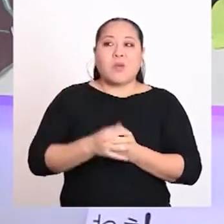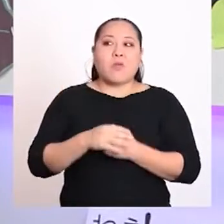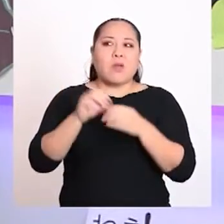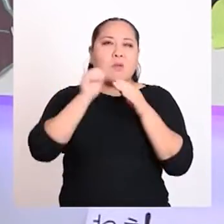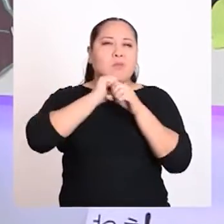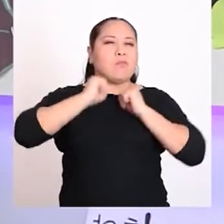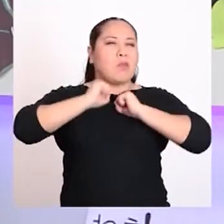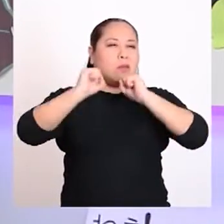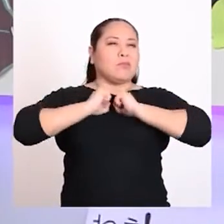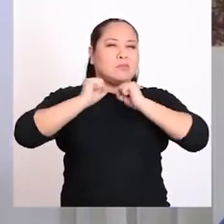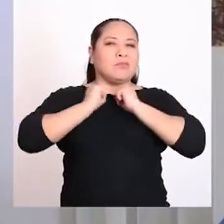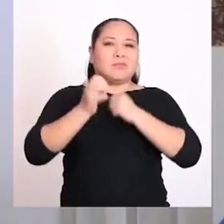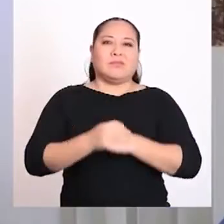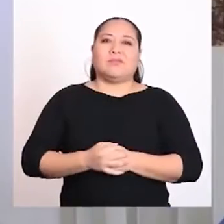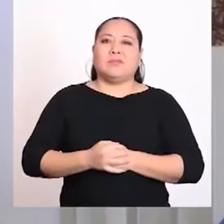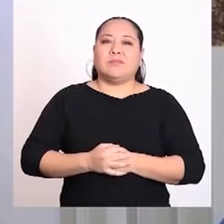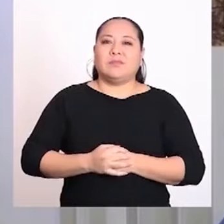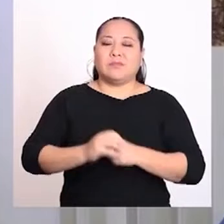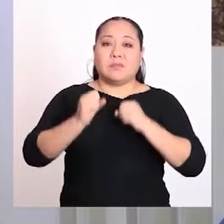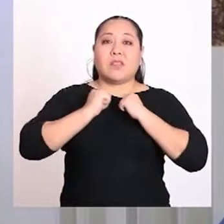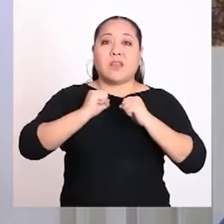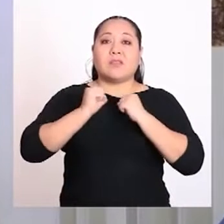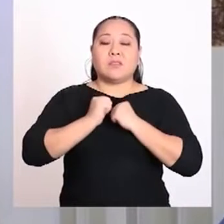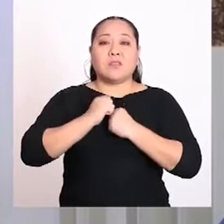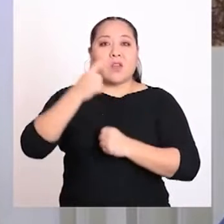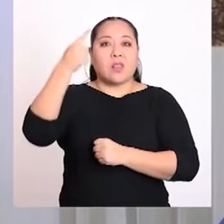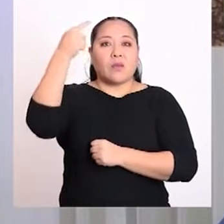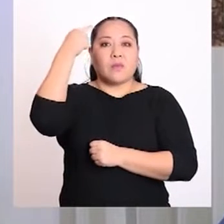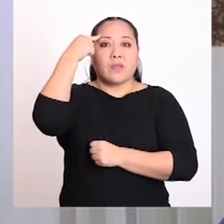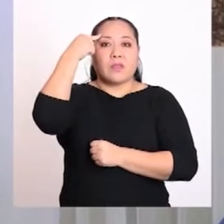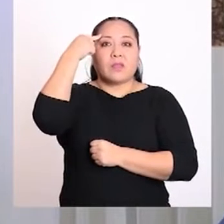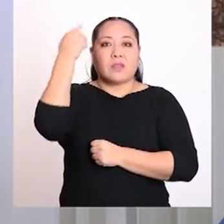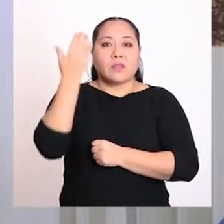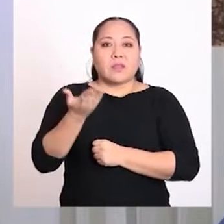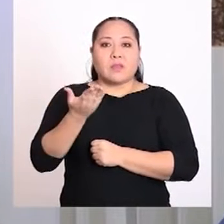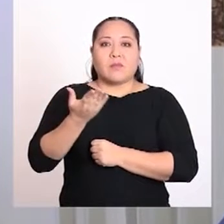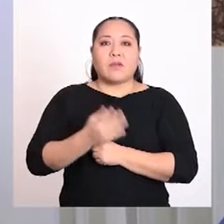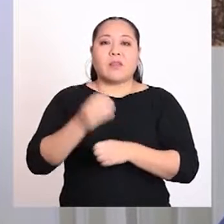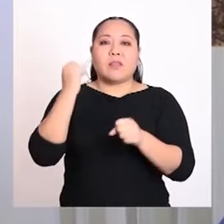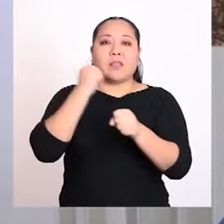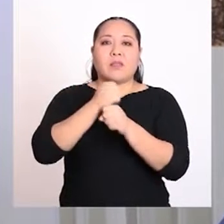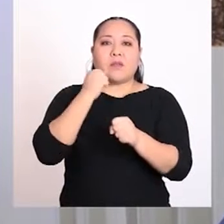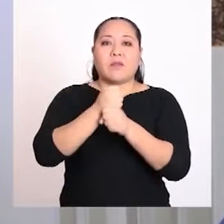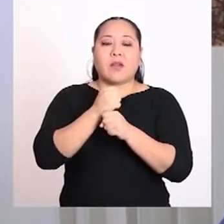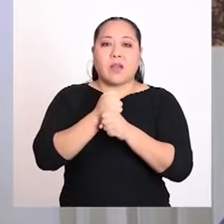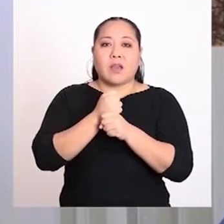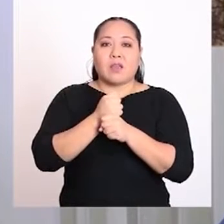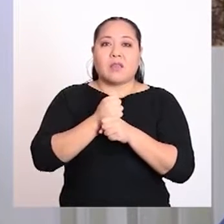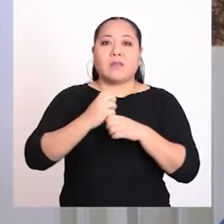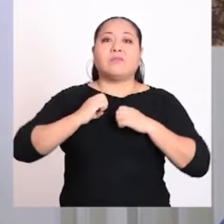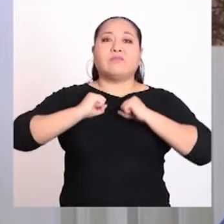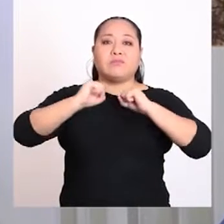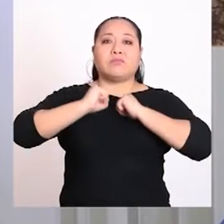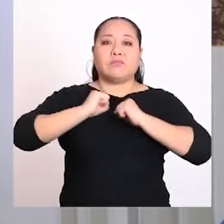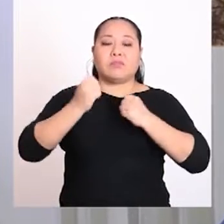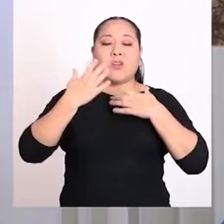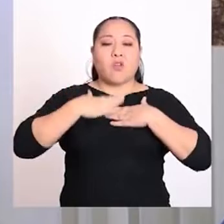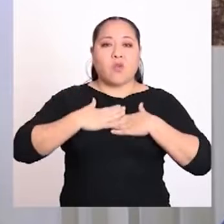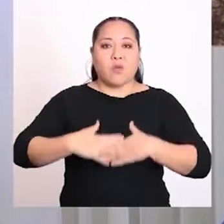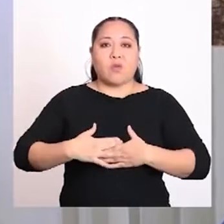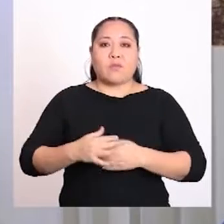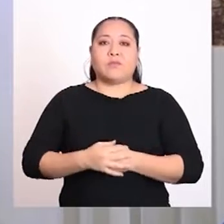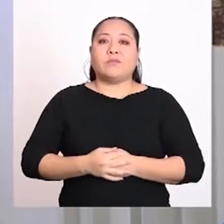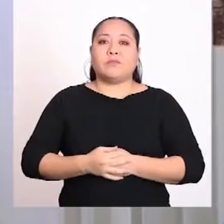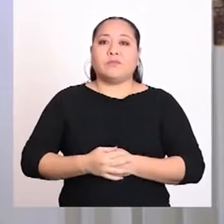para ejercitarnos. Ejercicios con la mente para elaborar ejercicios con el